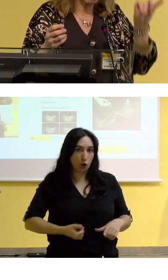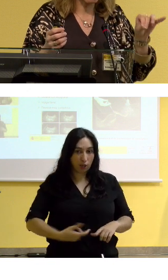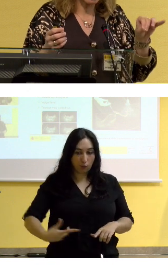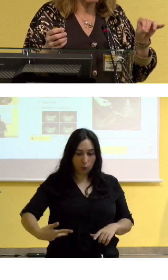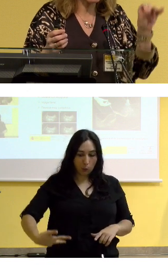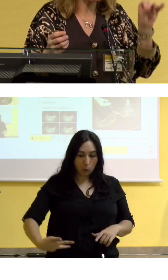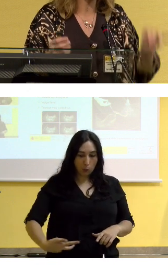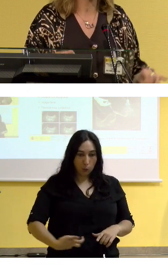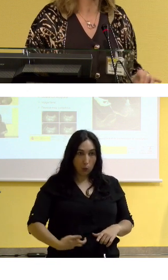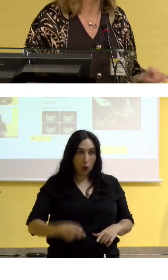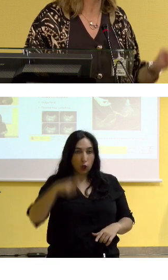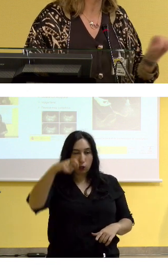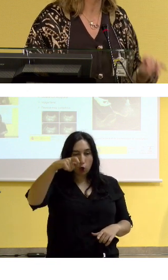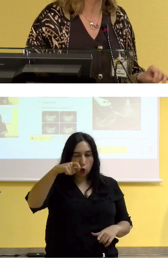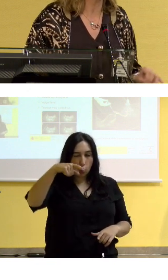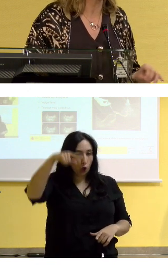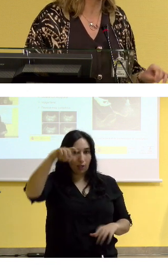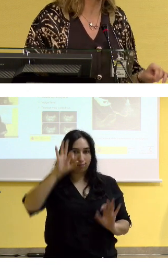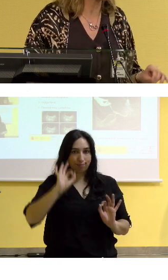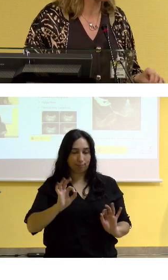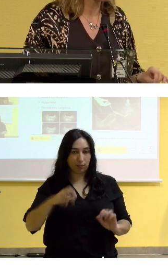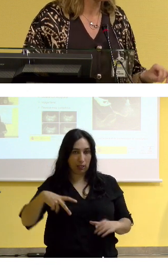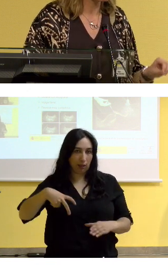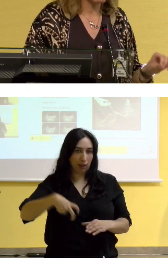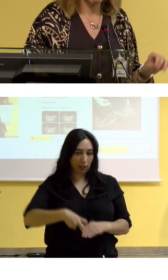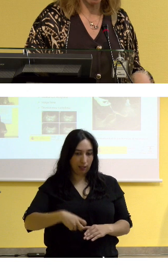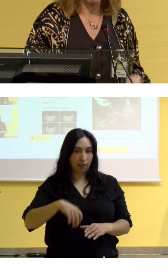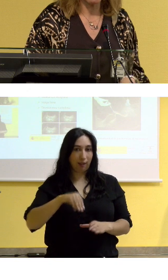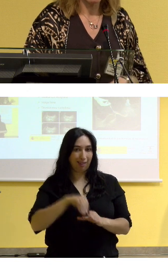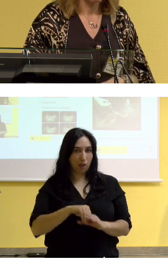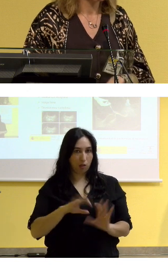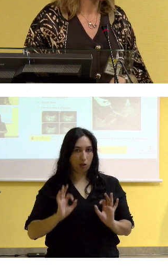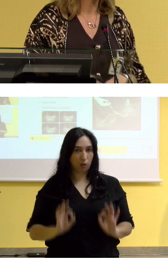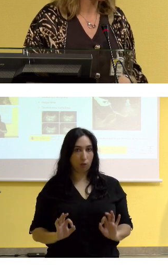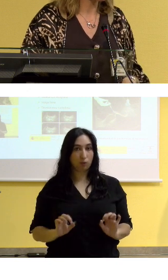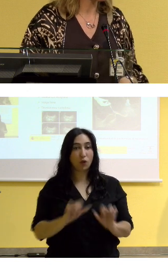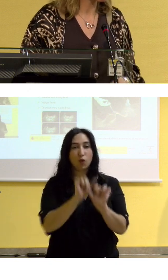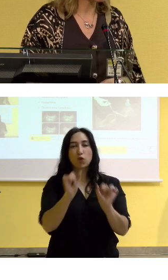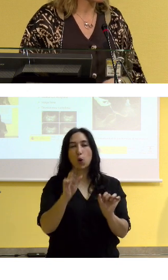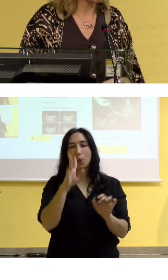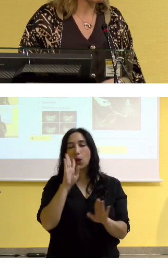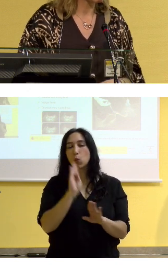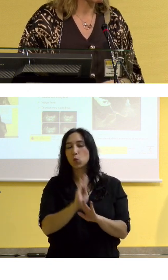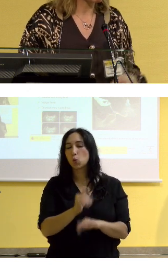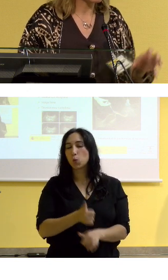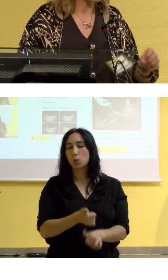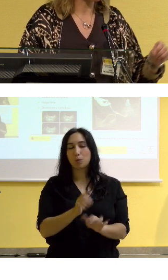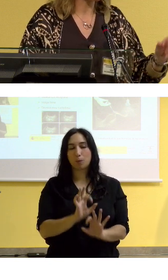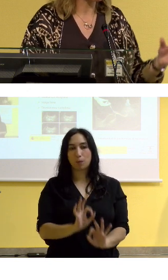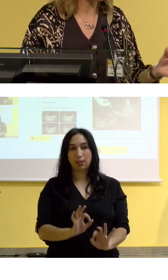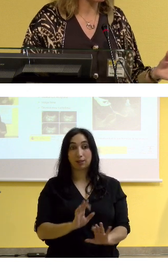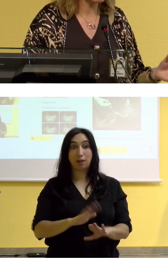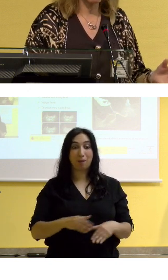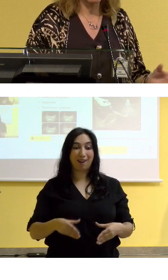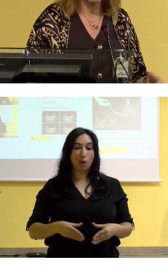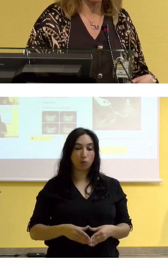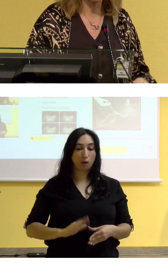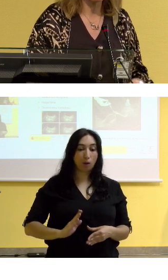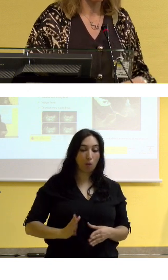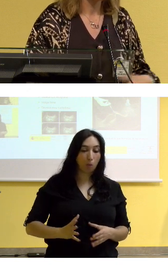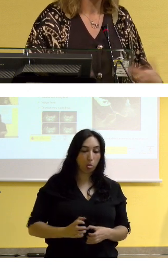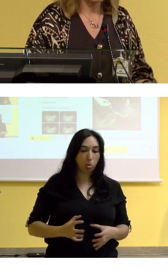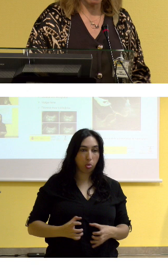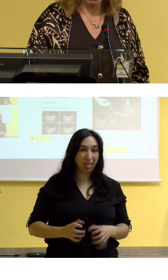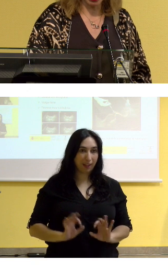depositamos con una gotita el embrión dentro del útero de la forma más cuidadosa posible, ¿vale? Para que ese útero no tenga